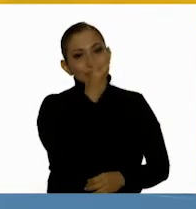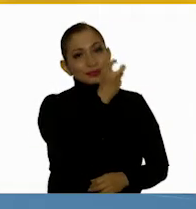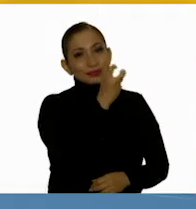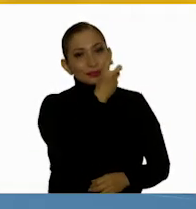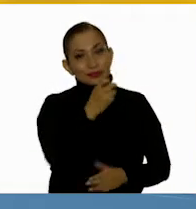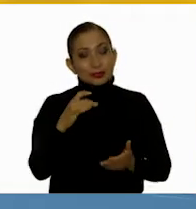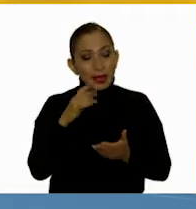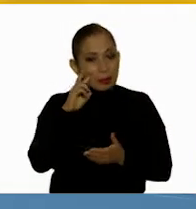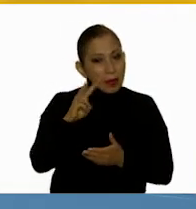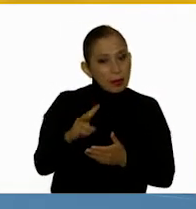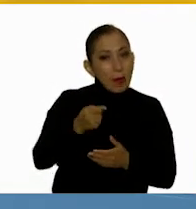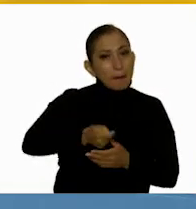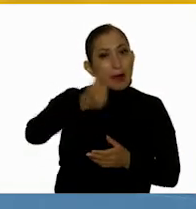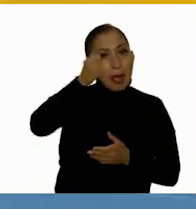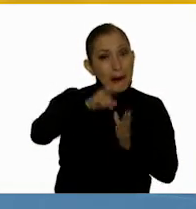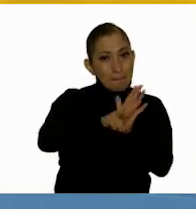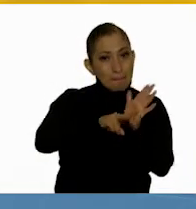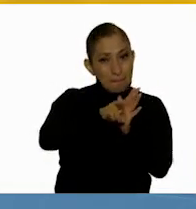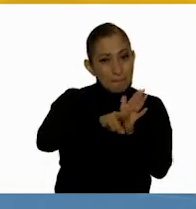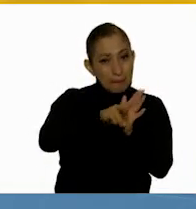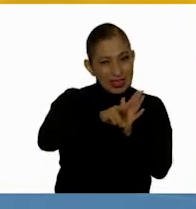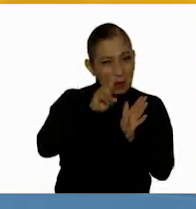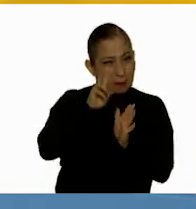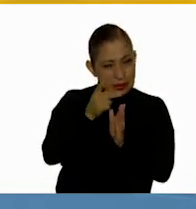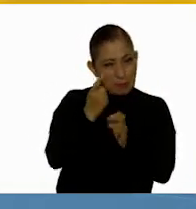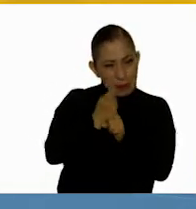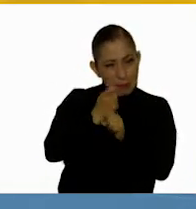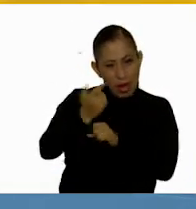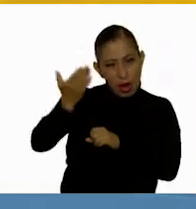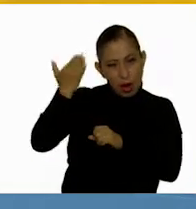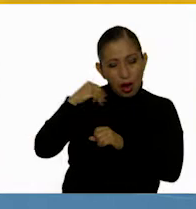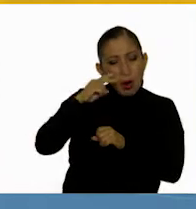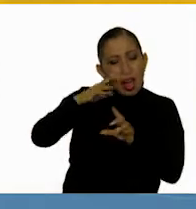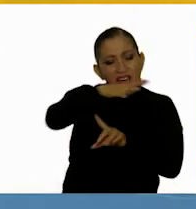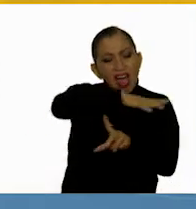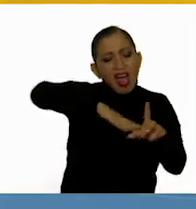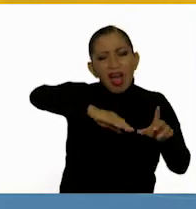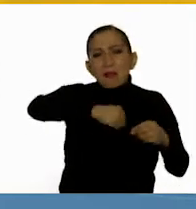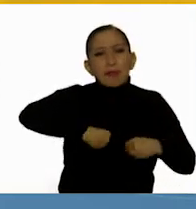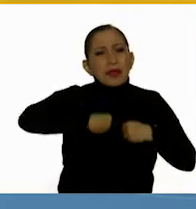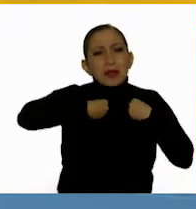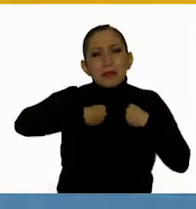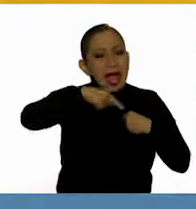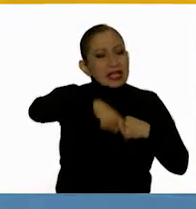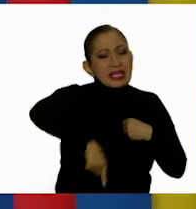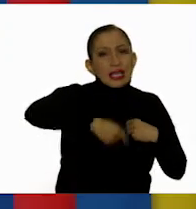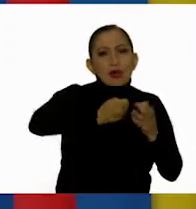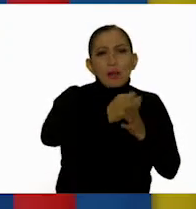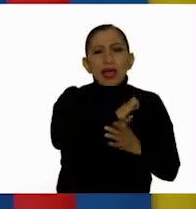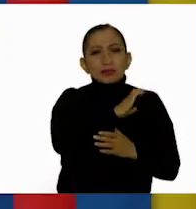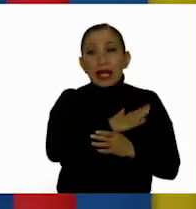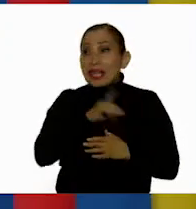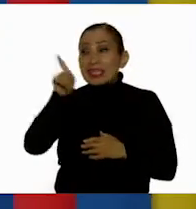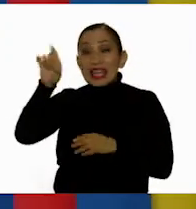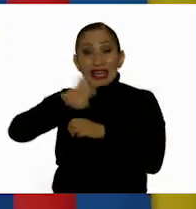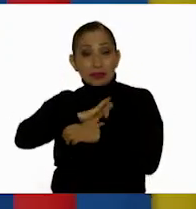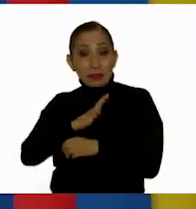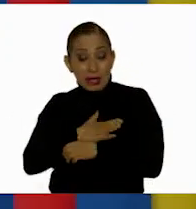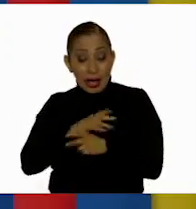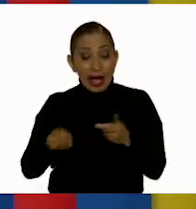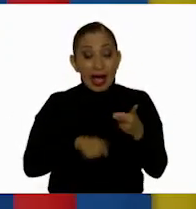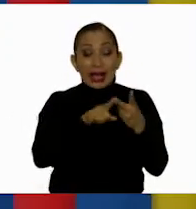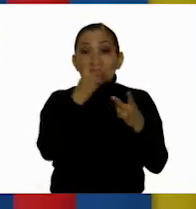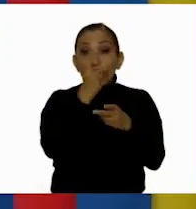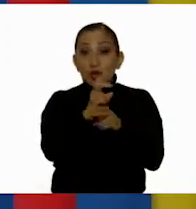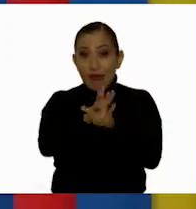nos apoyamos en el primer video, en el que vimos cuál era el contexto social aquí y en España. Además, con apoyo del segundo